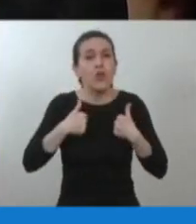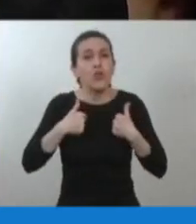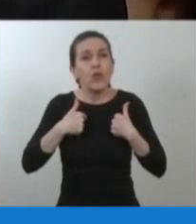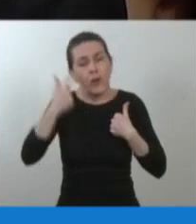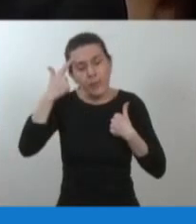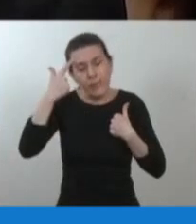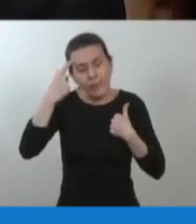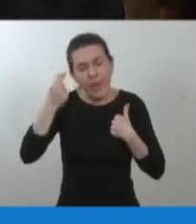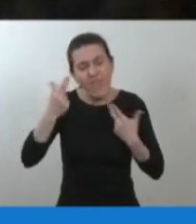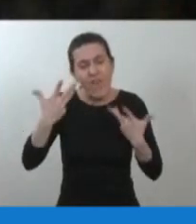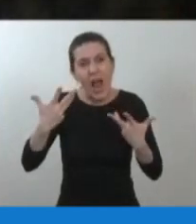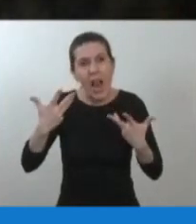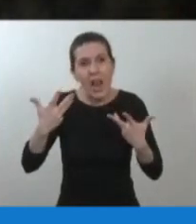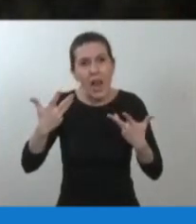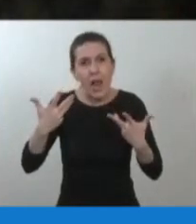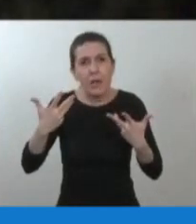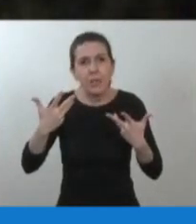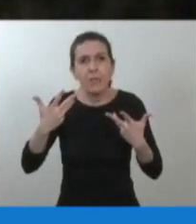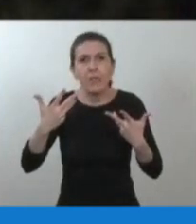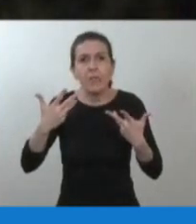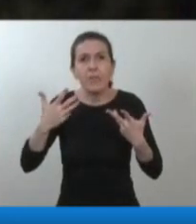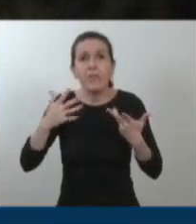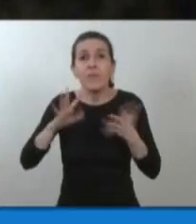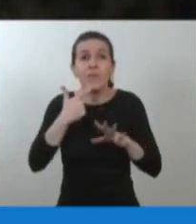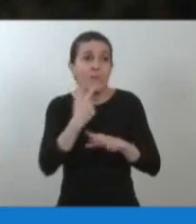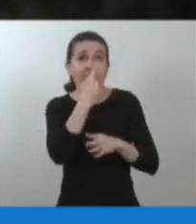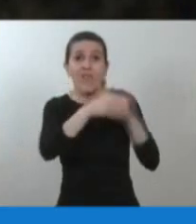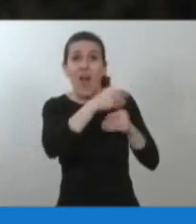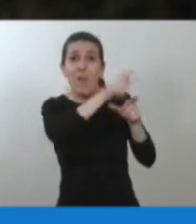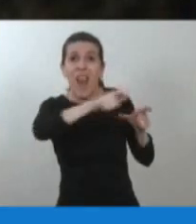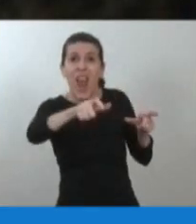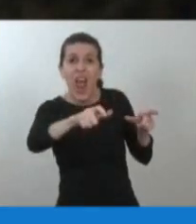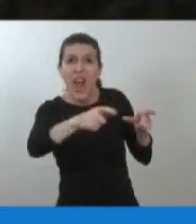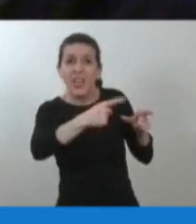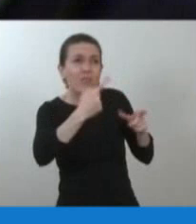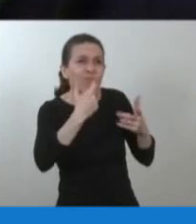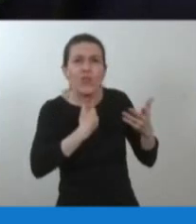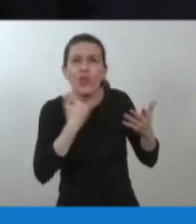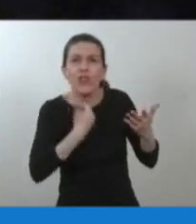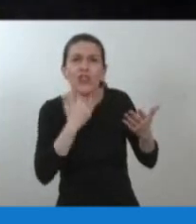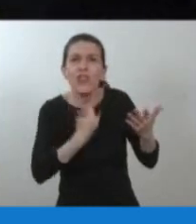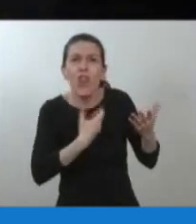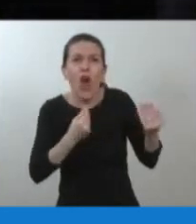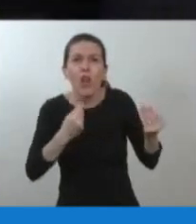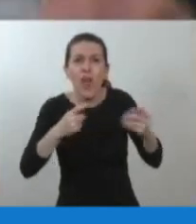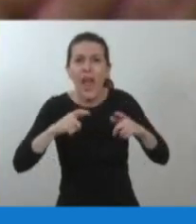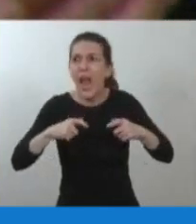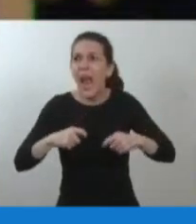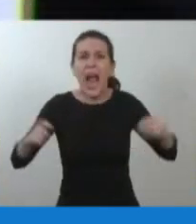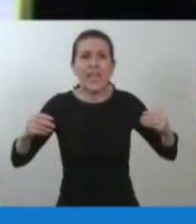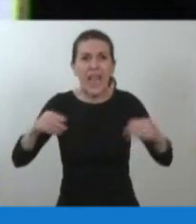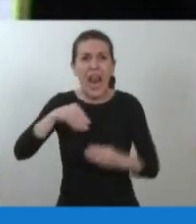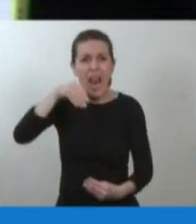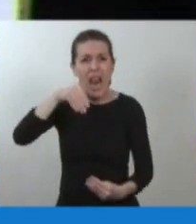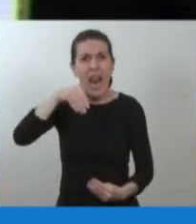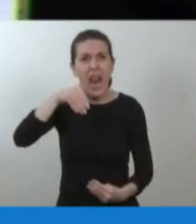ese cartelito que tiene uno de los familiares no sé en dónde está lo que buscan